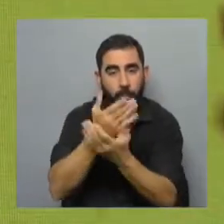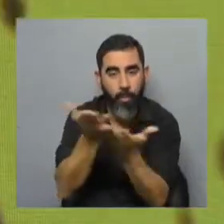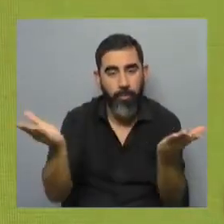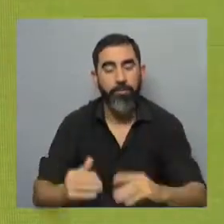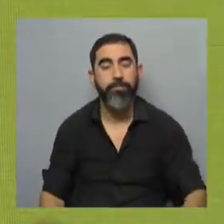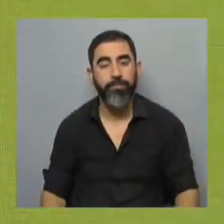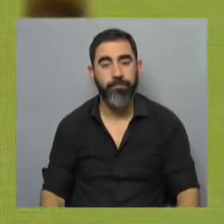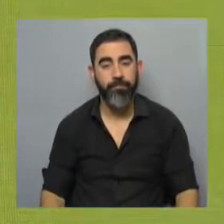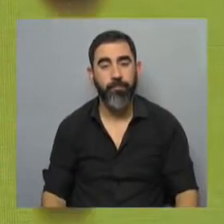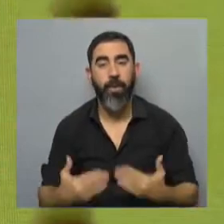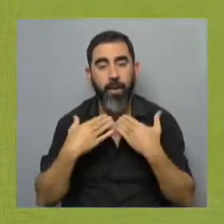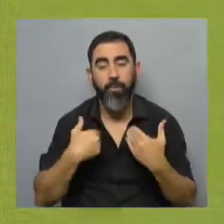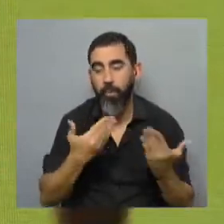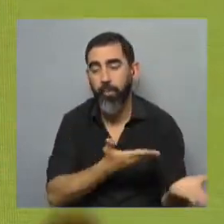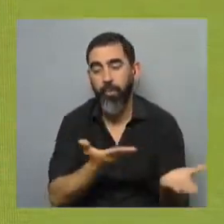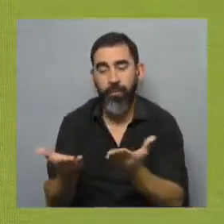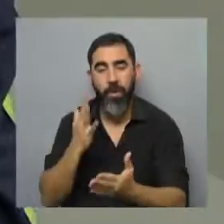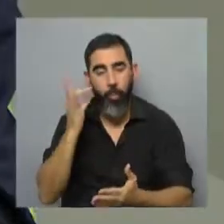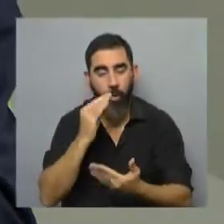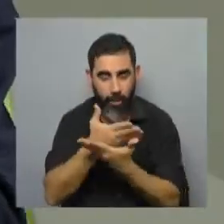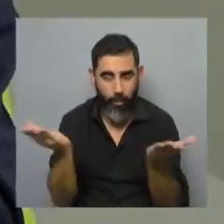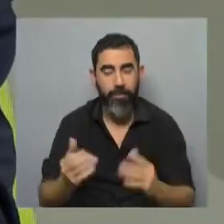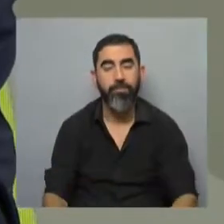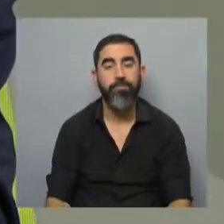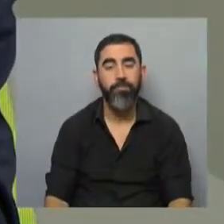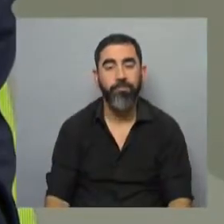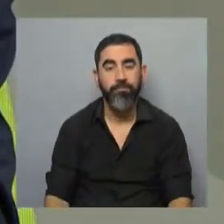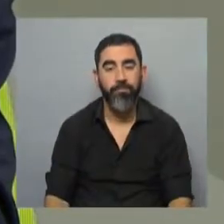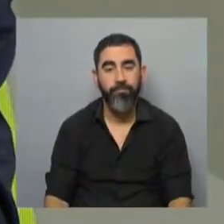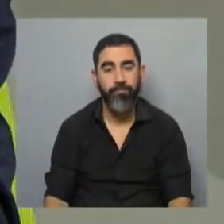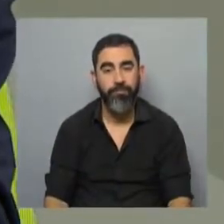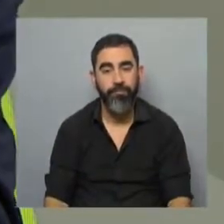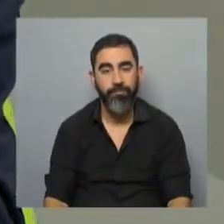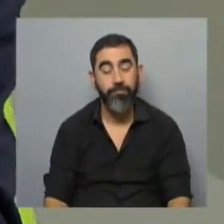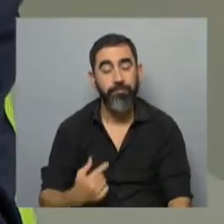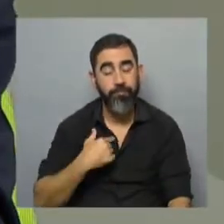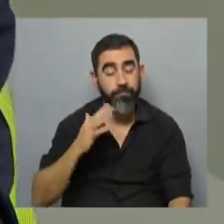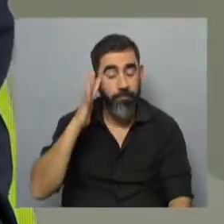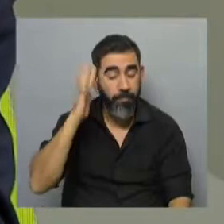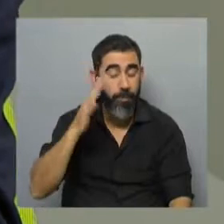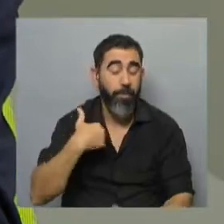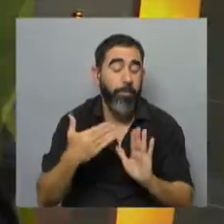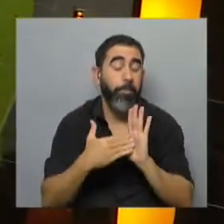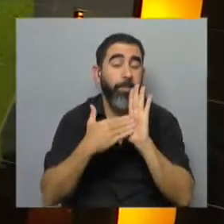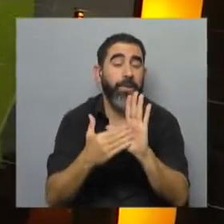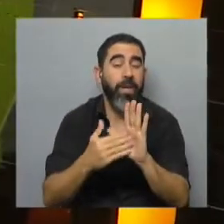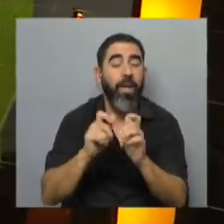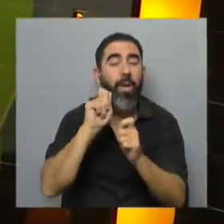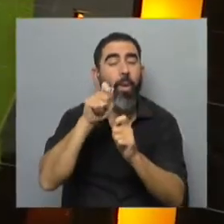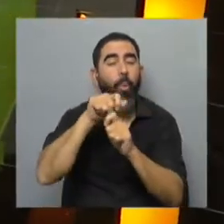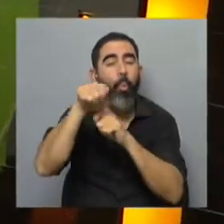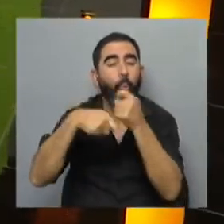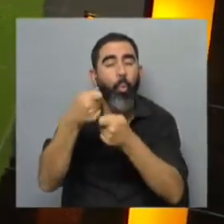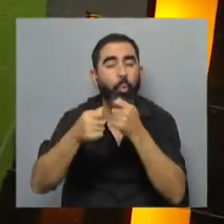por acompañarnos. Bueno, muchas gracias a ustedes por la oportunidad. La verdad que yo me imagino que si te presentás y decís, bueno, soy escultor de dinosaurios